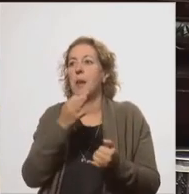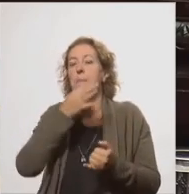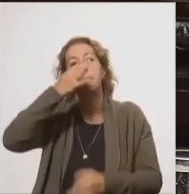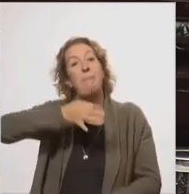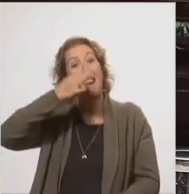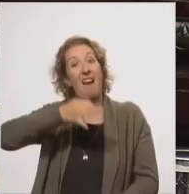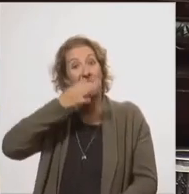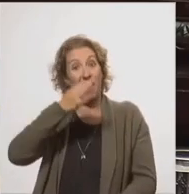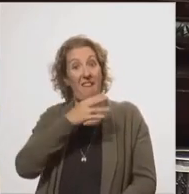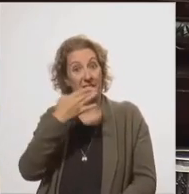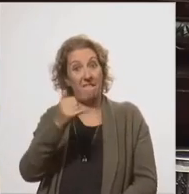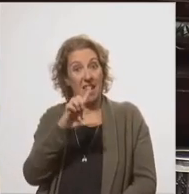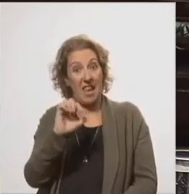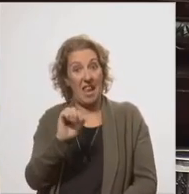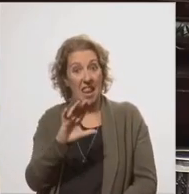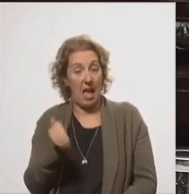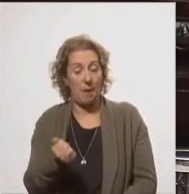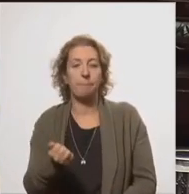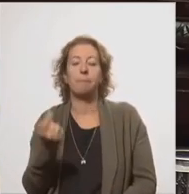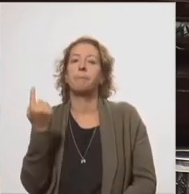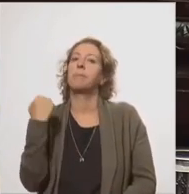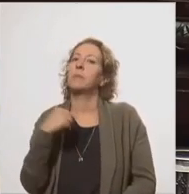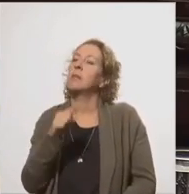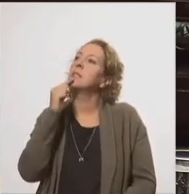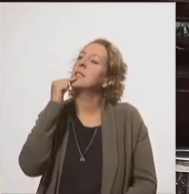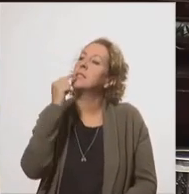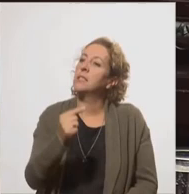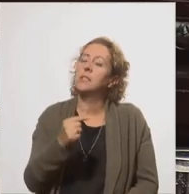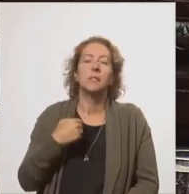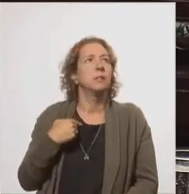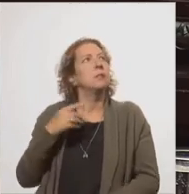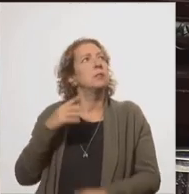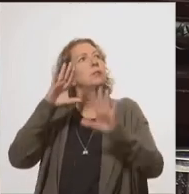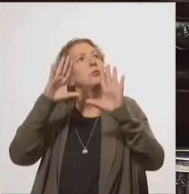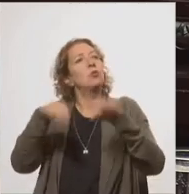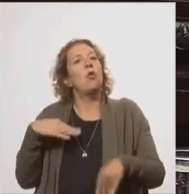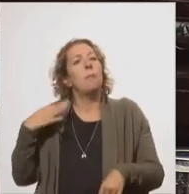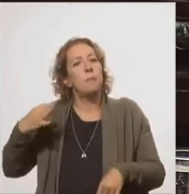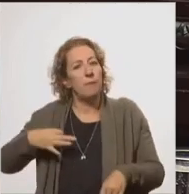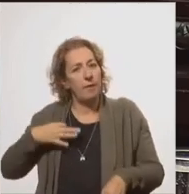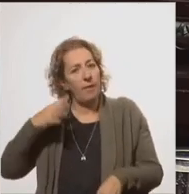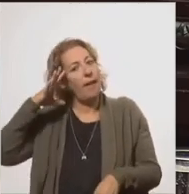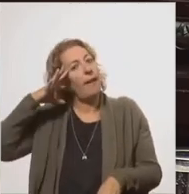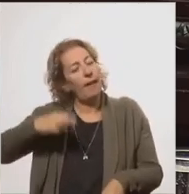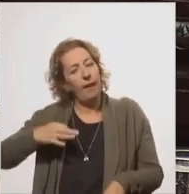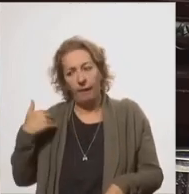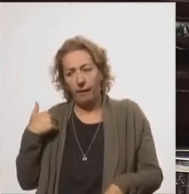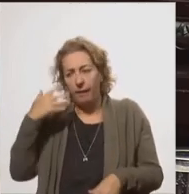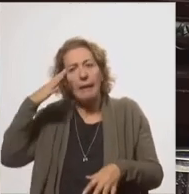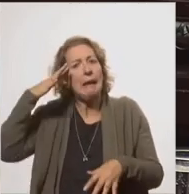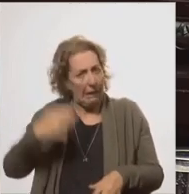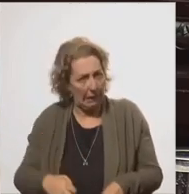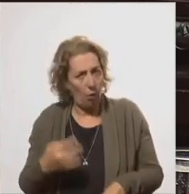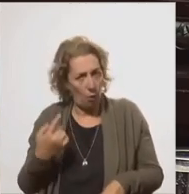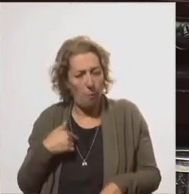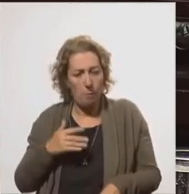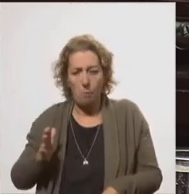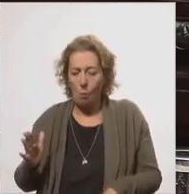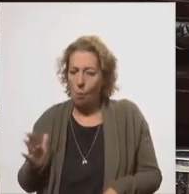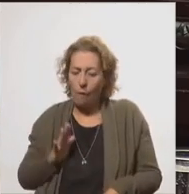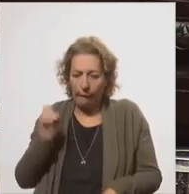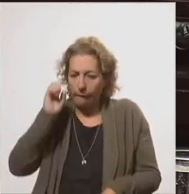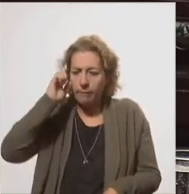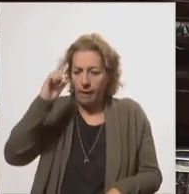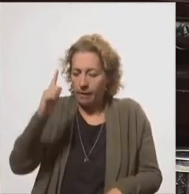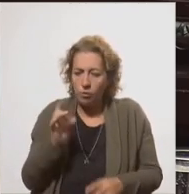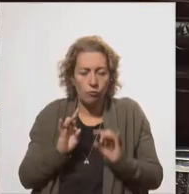propia Belela. Ella dice, durante toda mi vida creí y creo que la mujer tiene un talento natural intrínseco